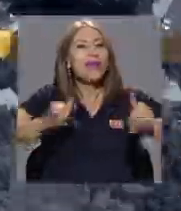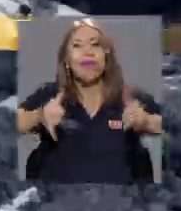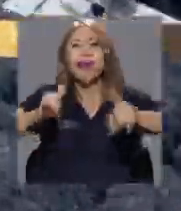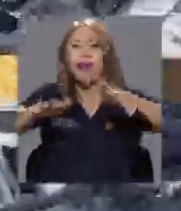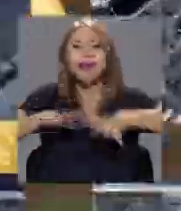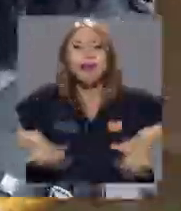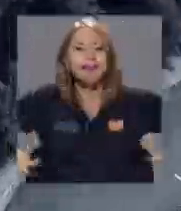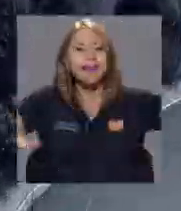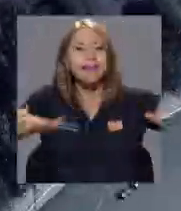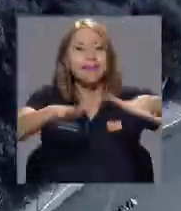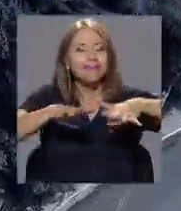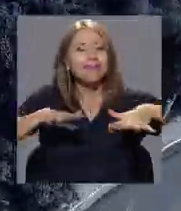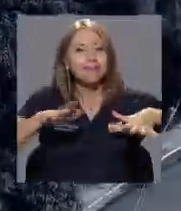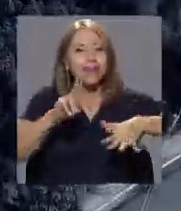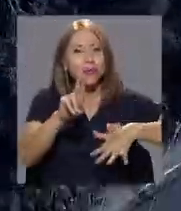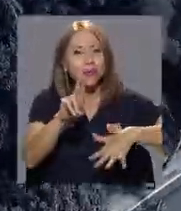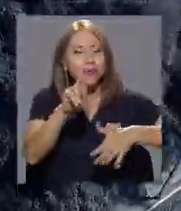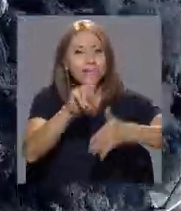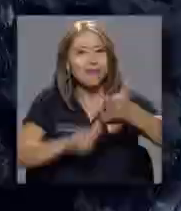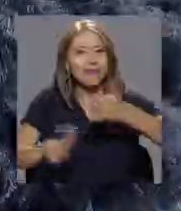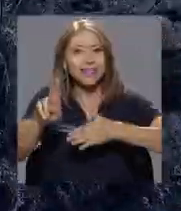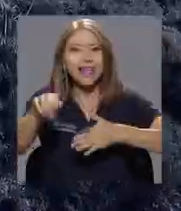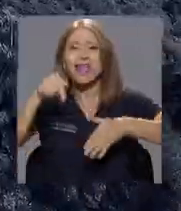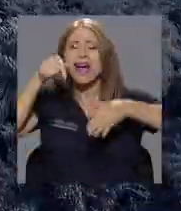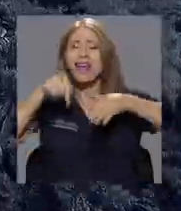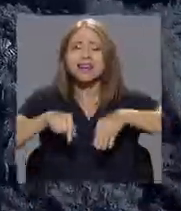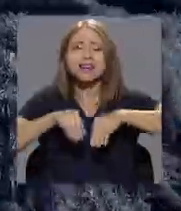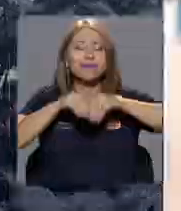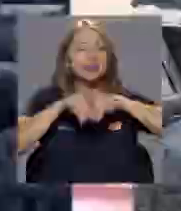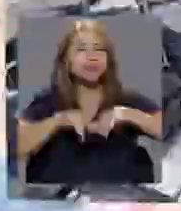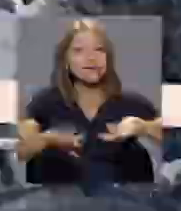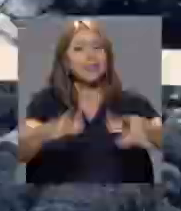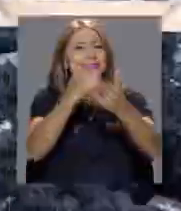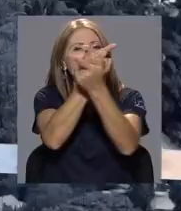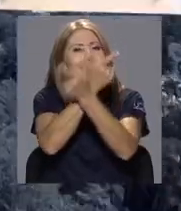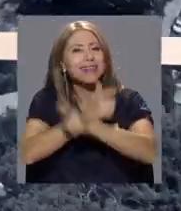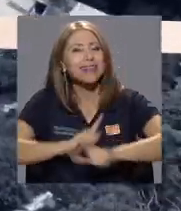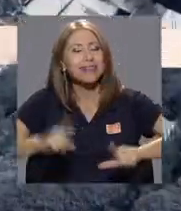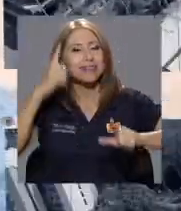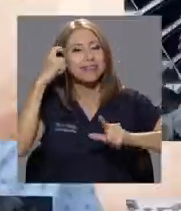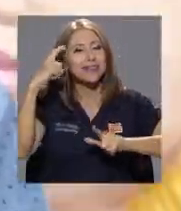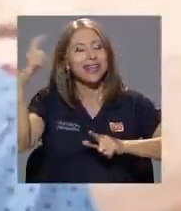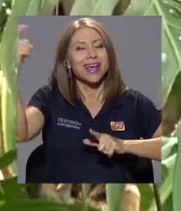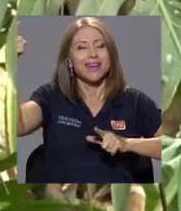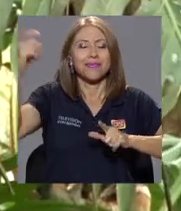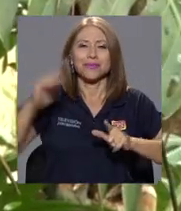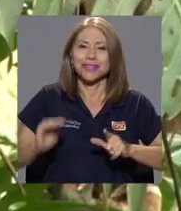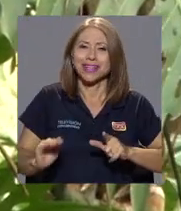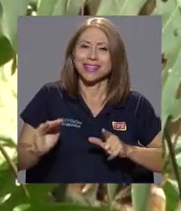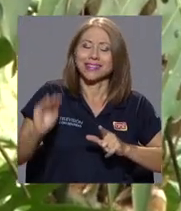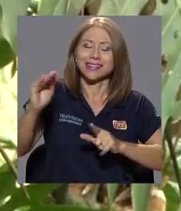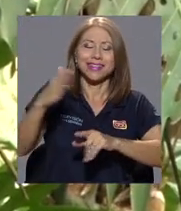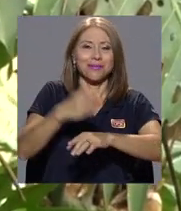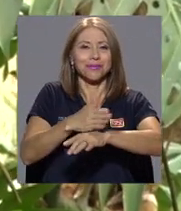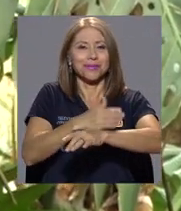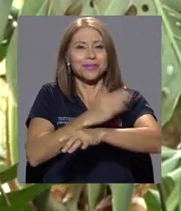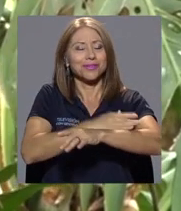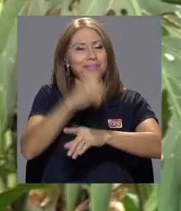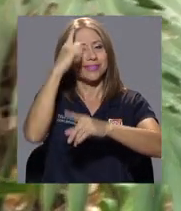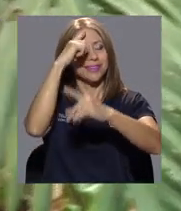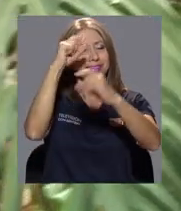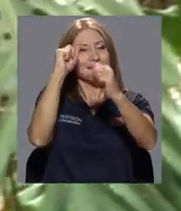campus y aquí nos distribuíamos libros, soñábamos, crecíamos, imaginábamos.